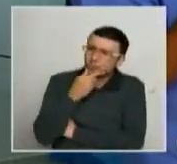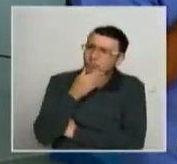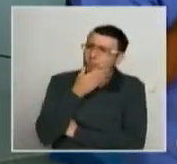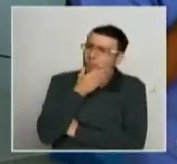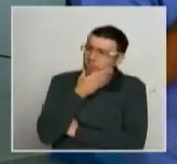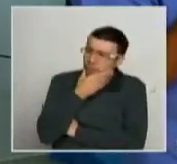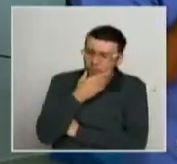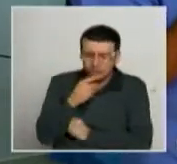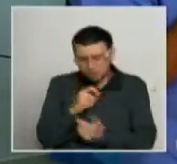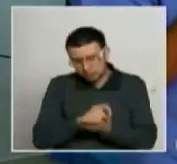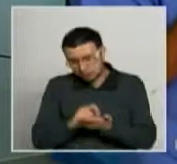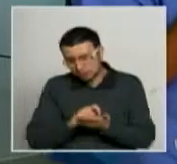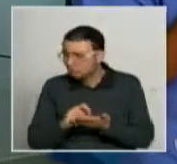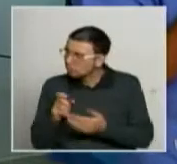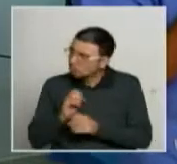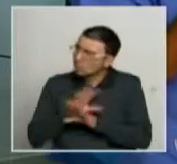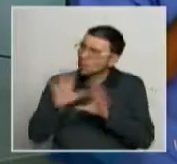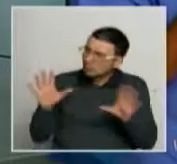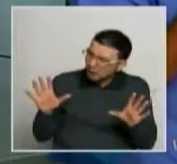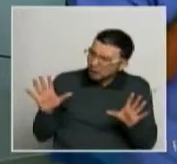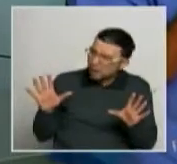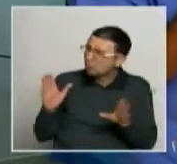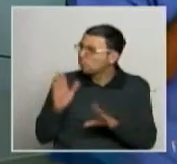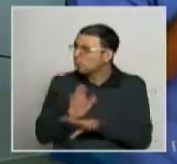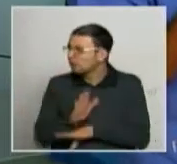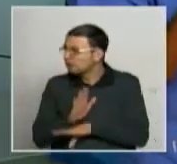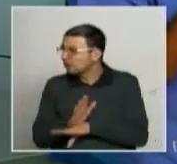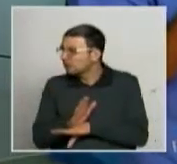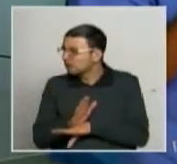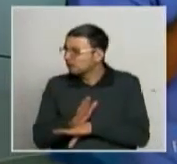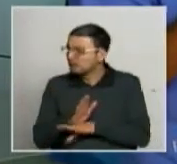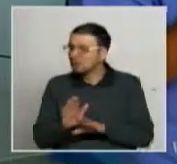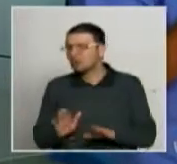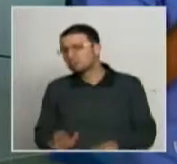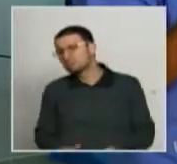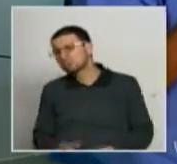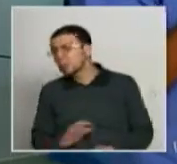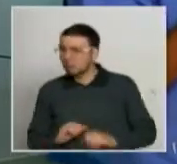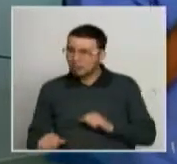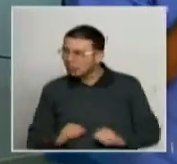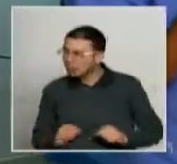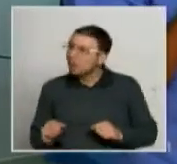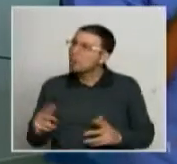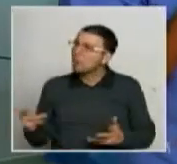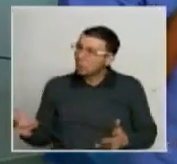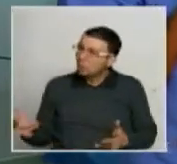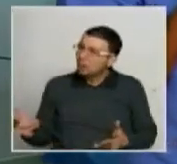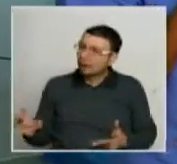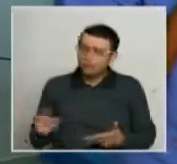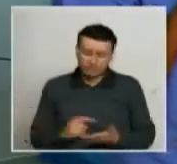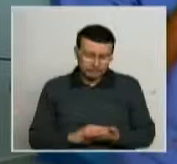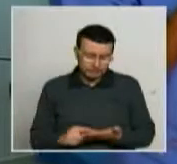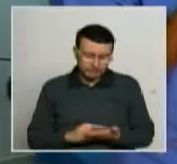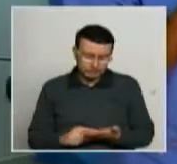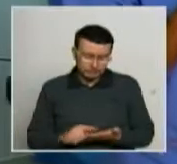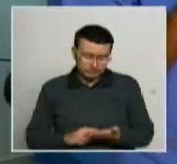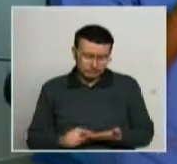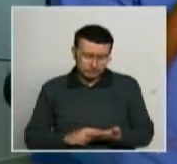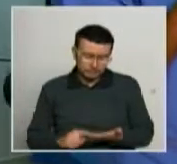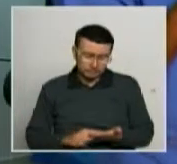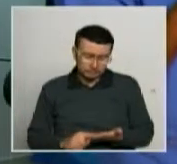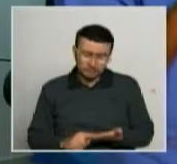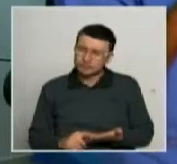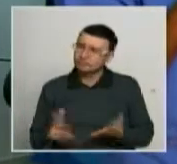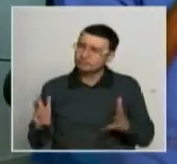si era más por la mañana, si era más por la tarde, si era estando en reposo, si era moviéndose, porque eso nos empieza a indicar si el